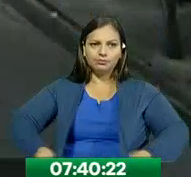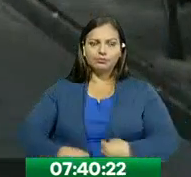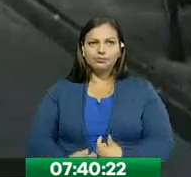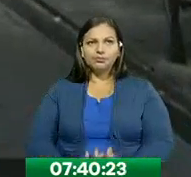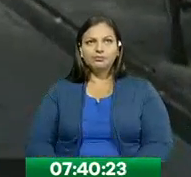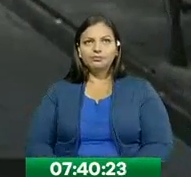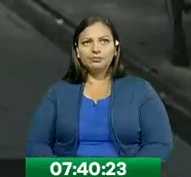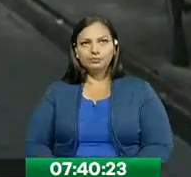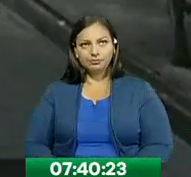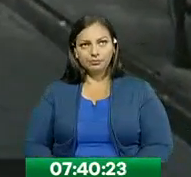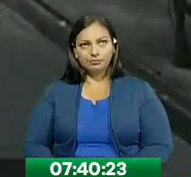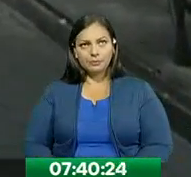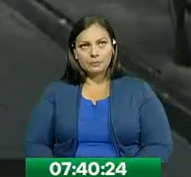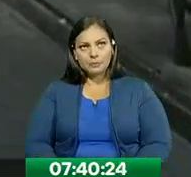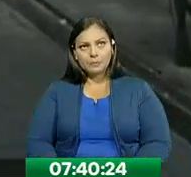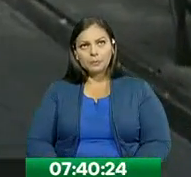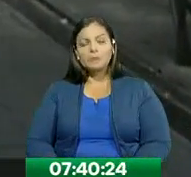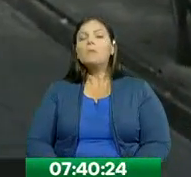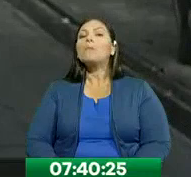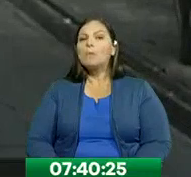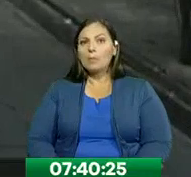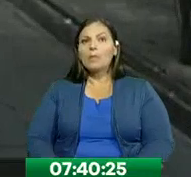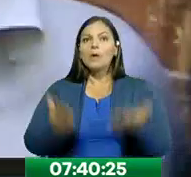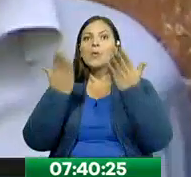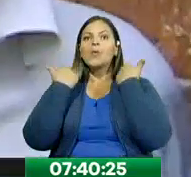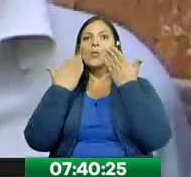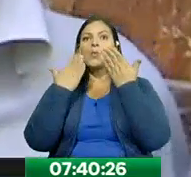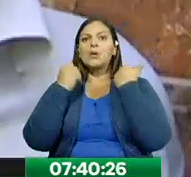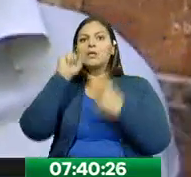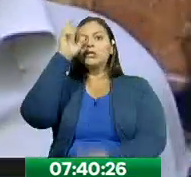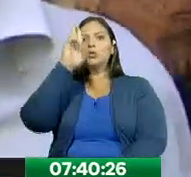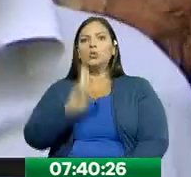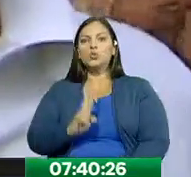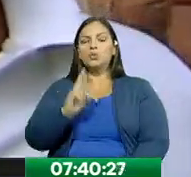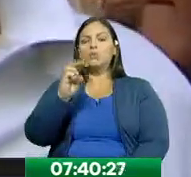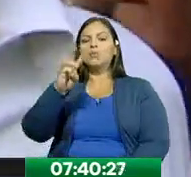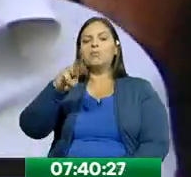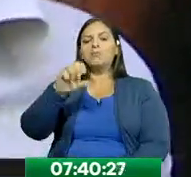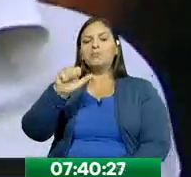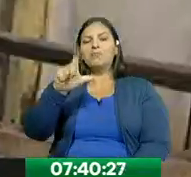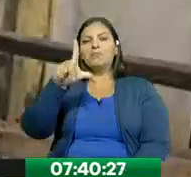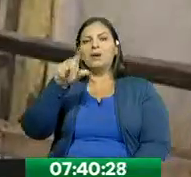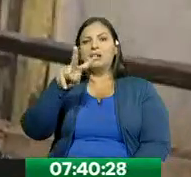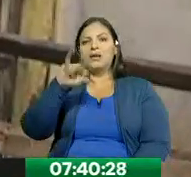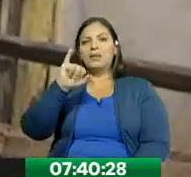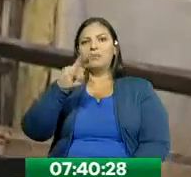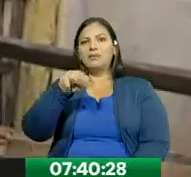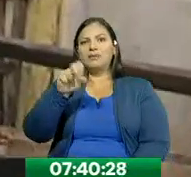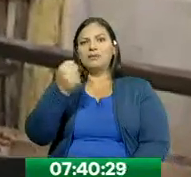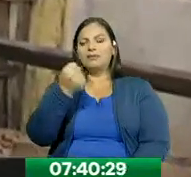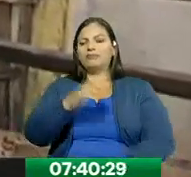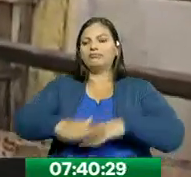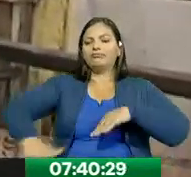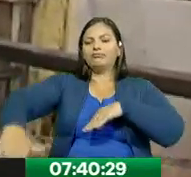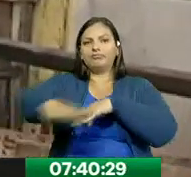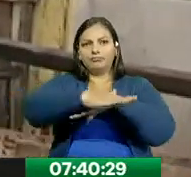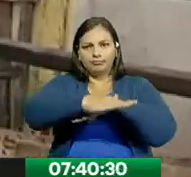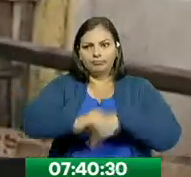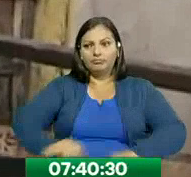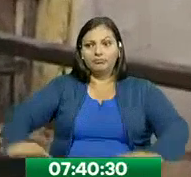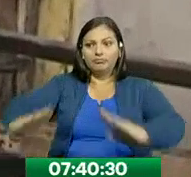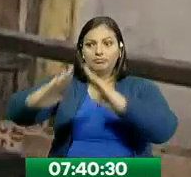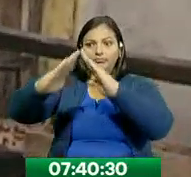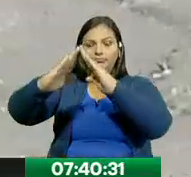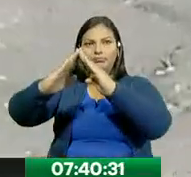la cooperativa luya alfaro del sector de las malvinas se les hacía complicado asimilar lo que había pasado dentro de la casa de uno de sus vecinos